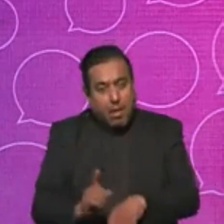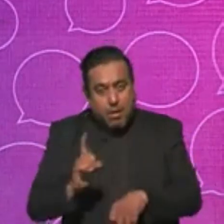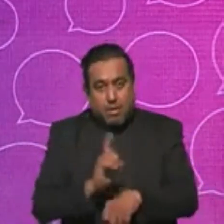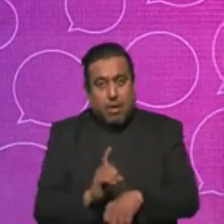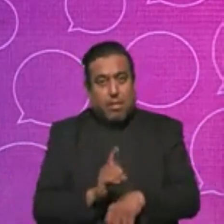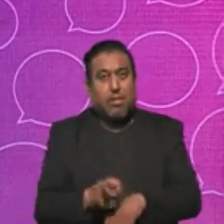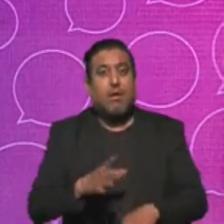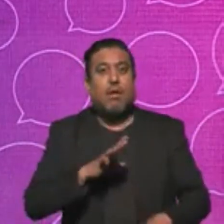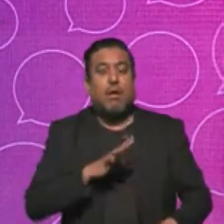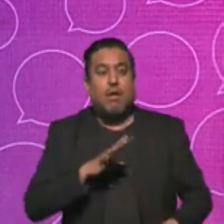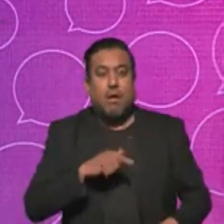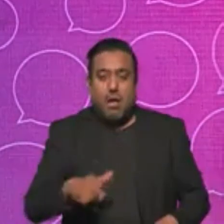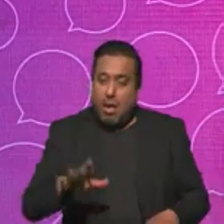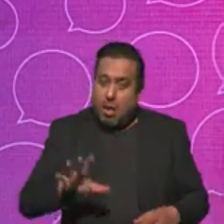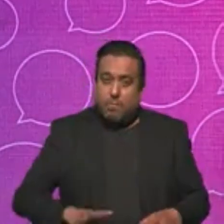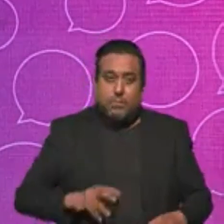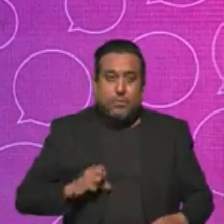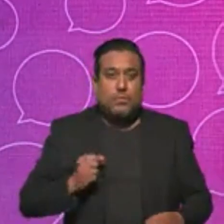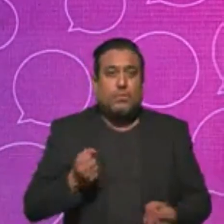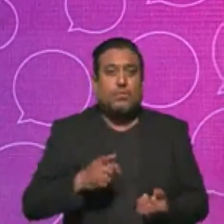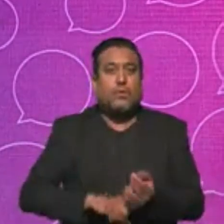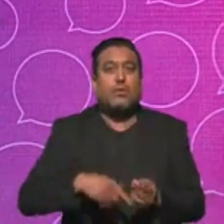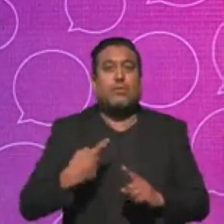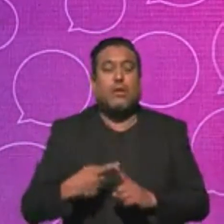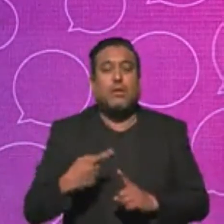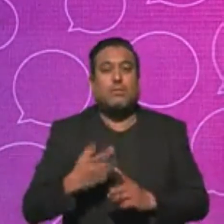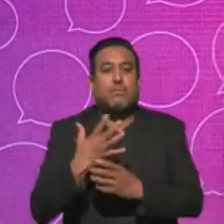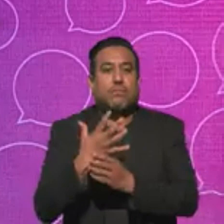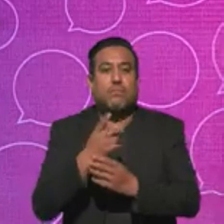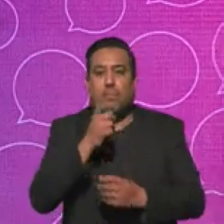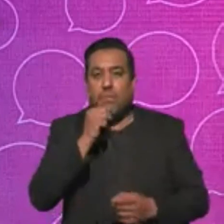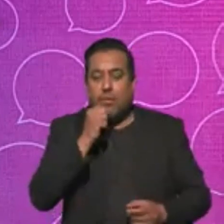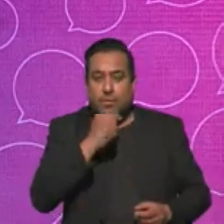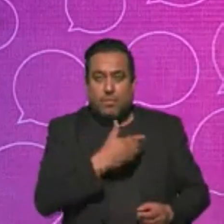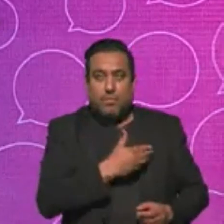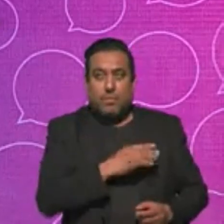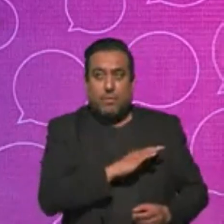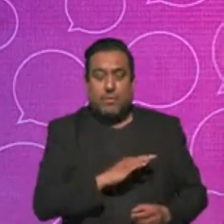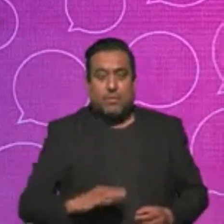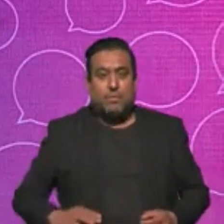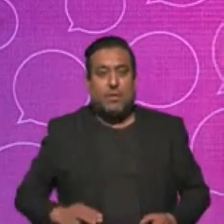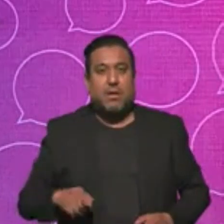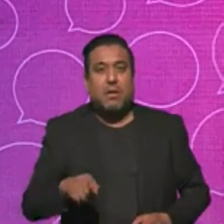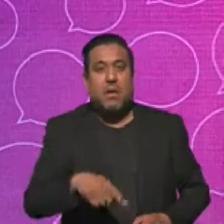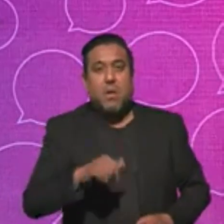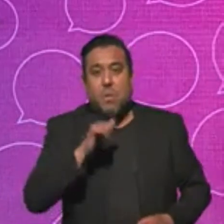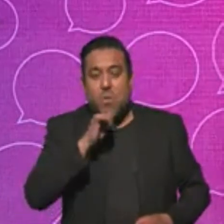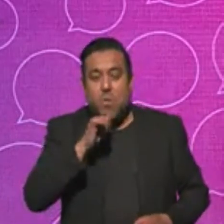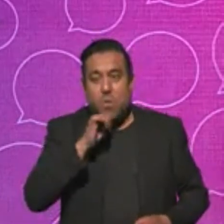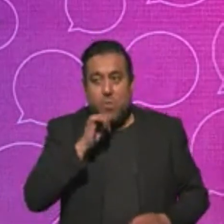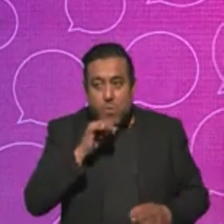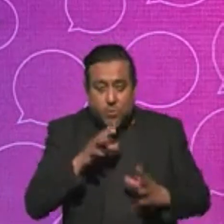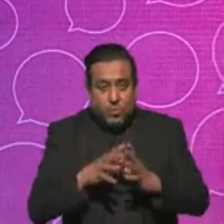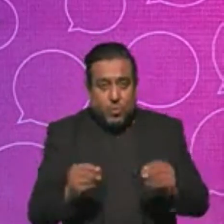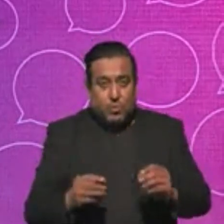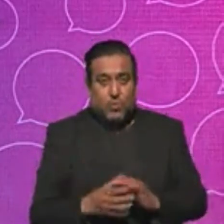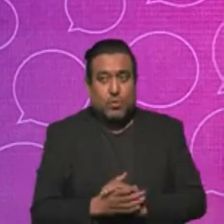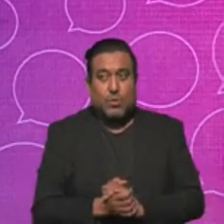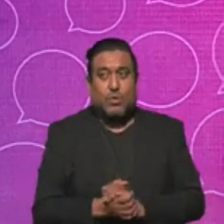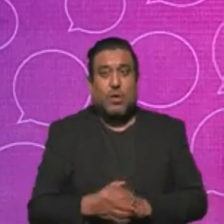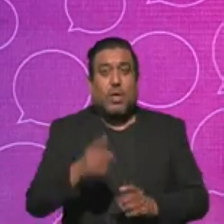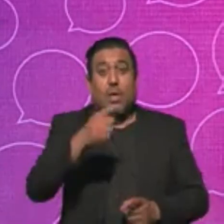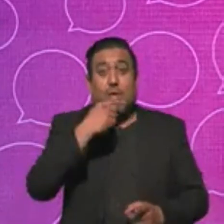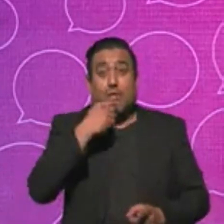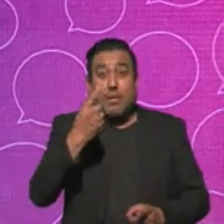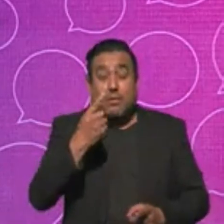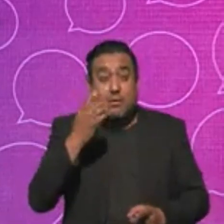días hay una situación de abusos de parte de la Policía Municipal que no se conocen el decir que han bajado el índice